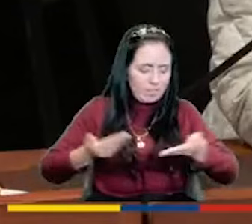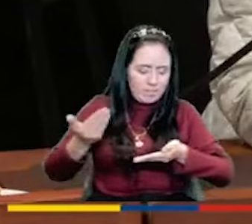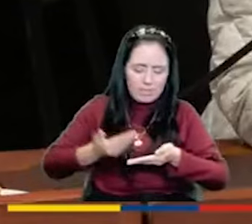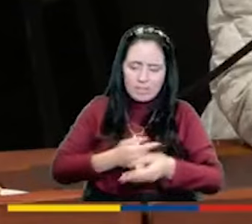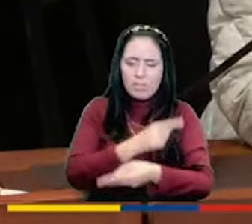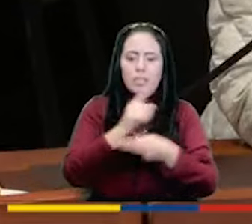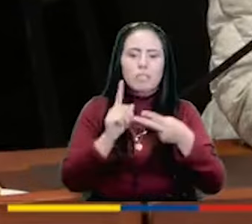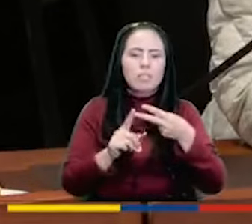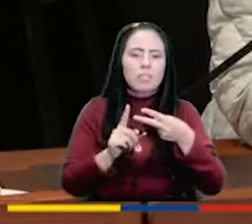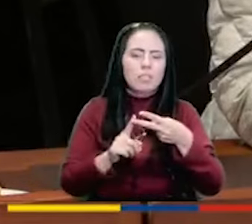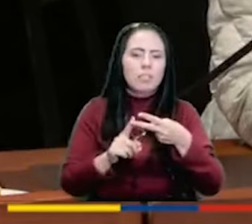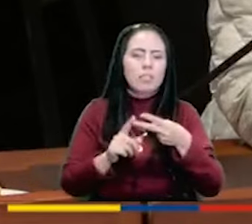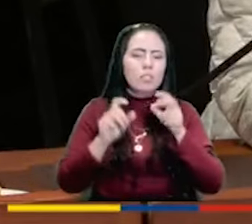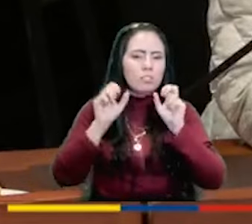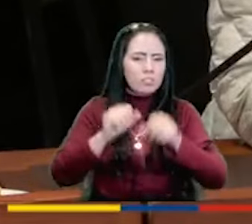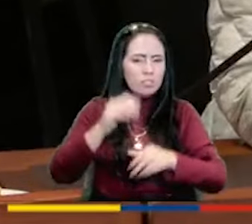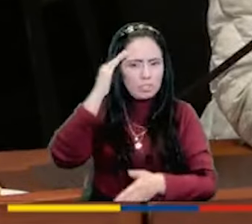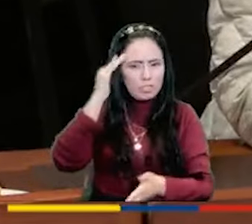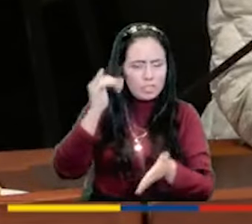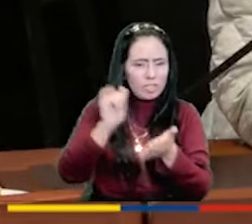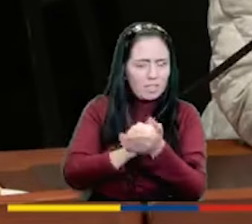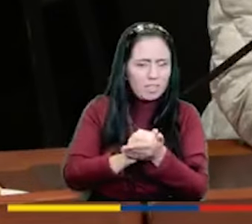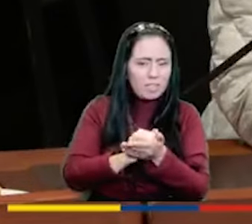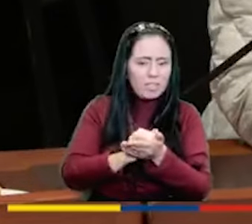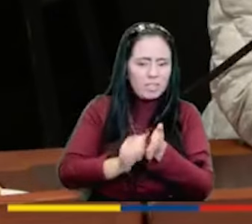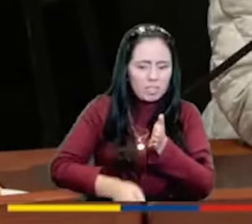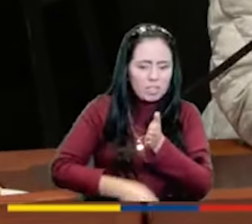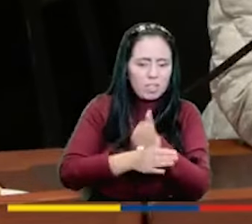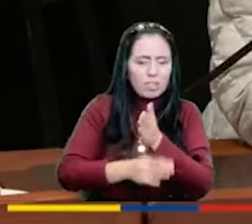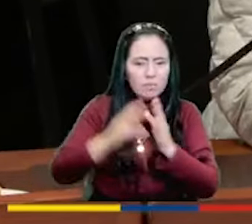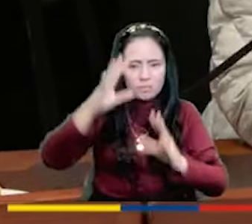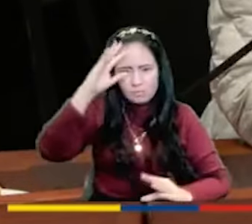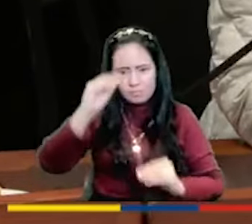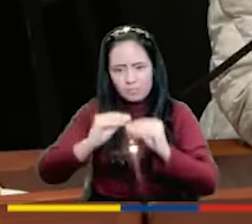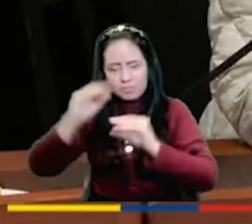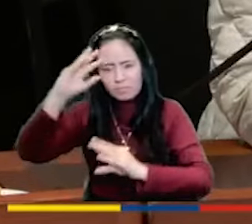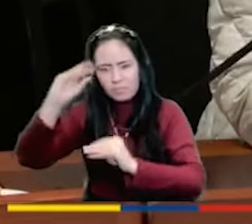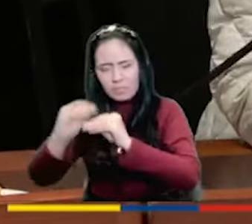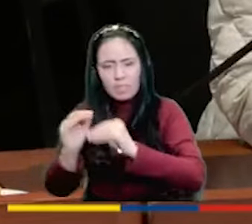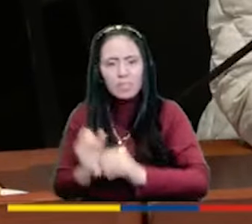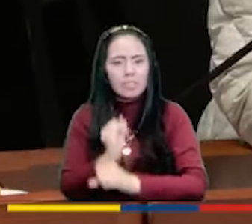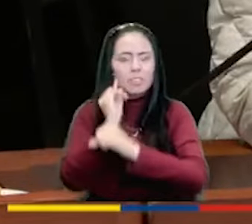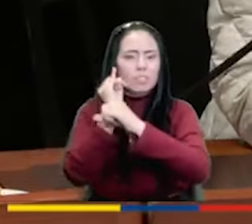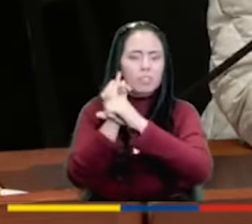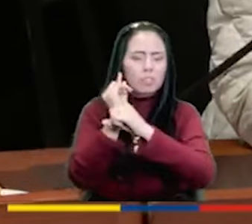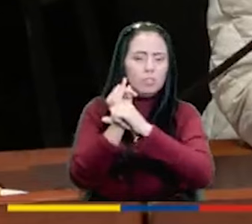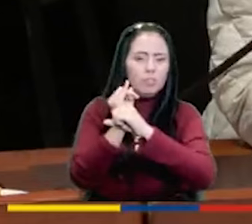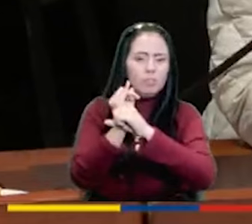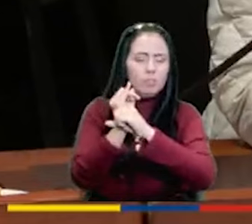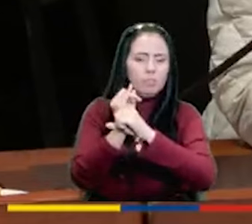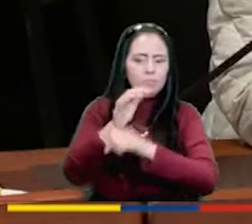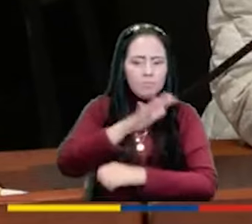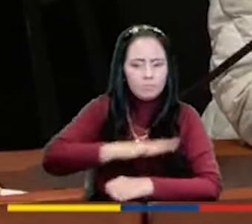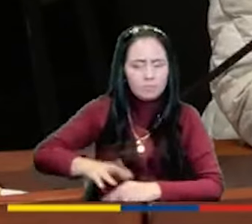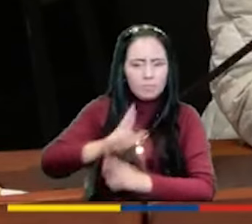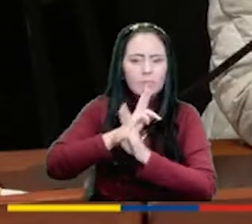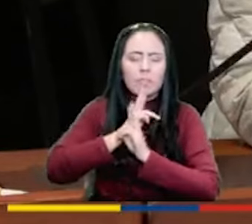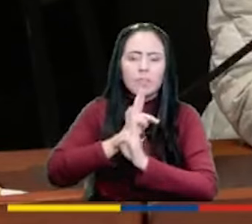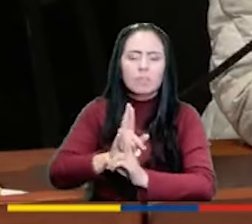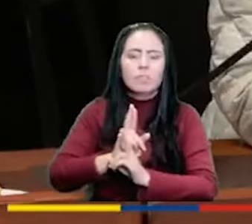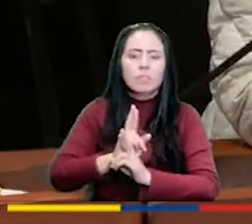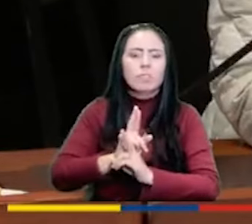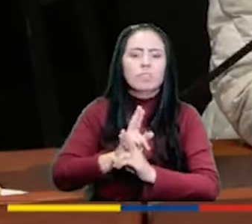Segundo, yo creo que hay que seguir consolidando una institucionalidad que responda a